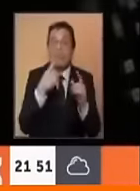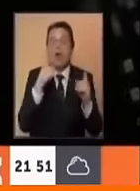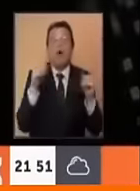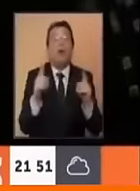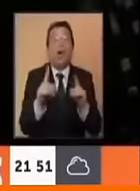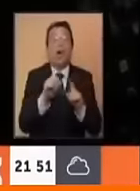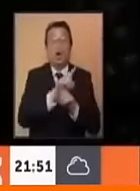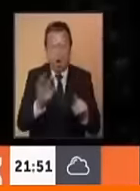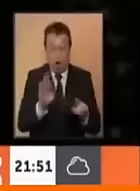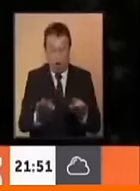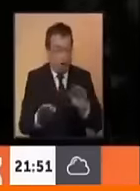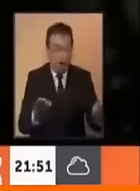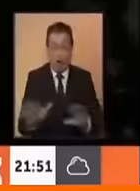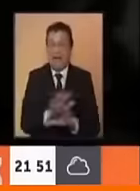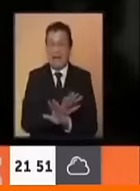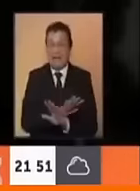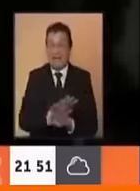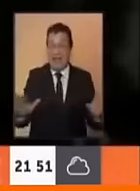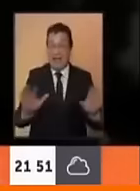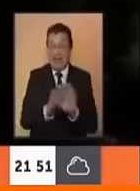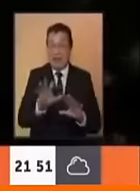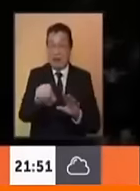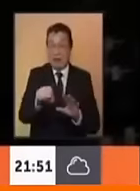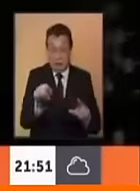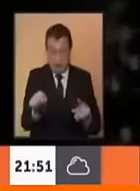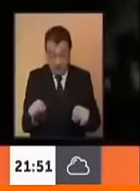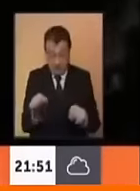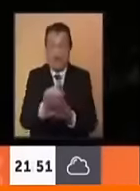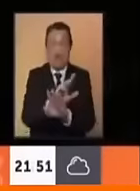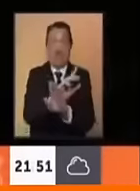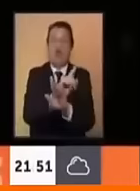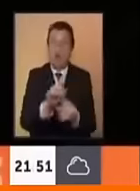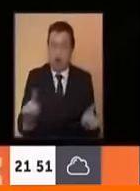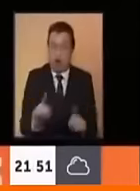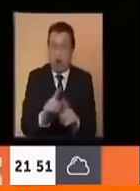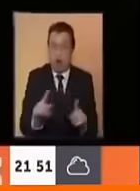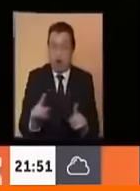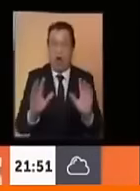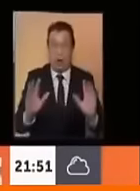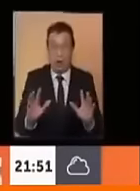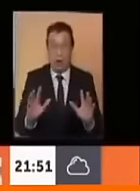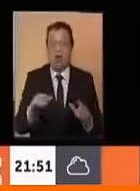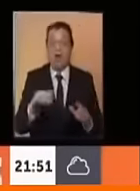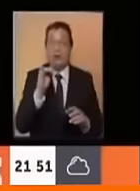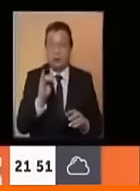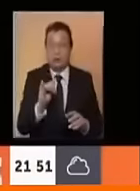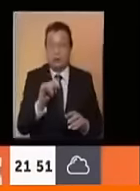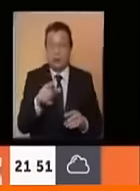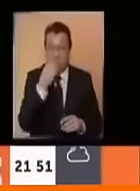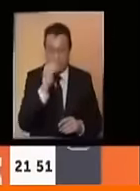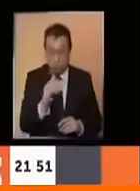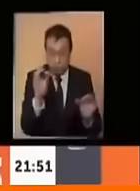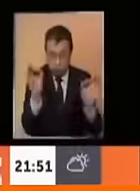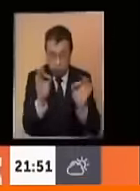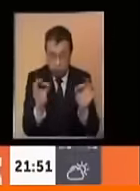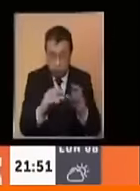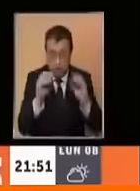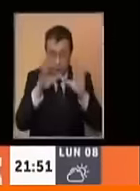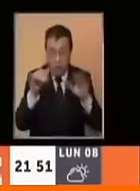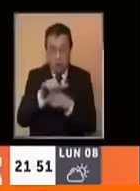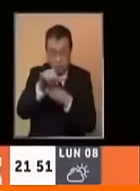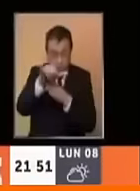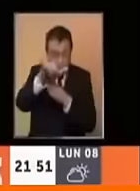no tocar nada. Nunca tocar la manilla de eyección. ¿Ya? Y claro, el Crew Chief es el encargado de mantener el avión a